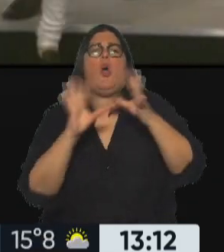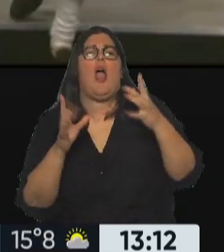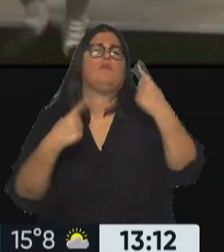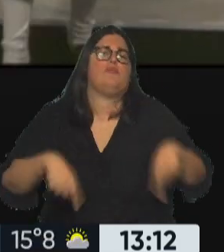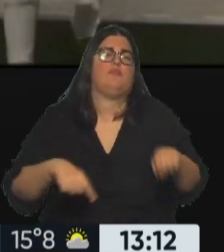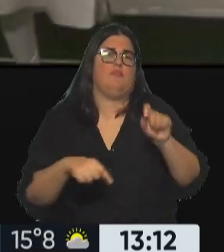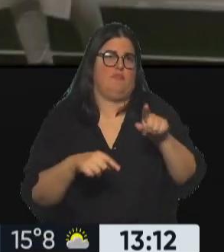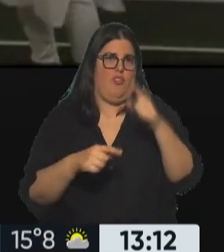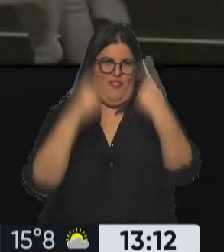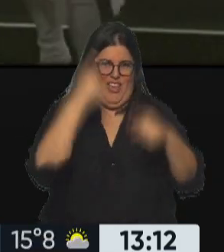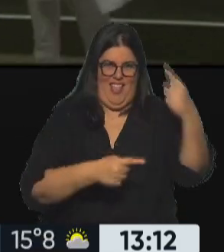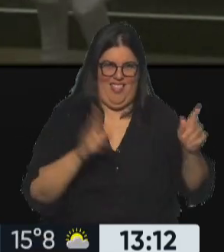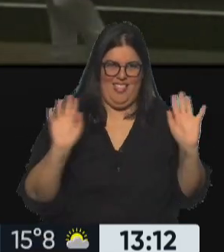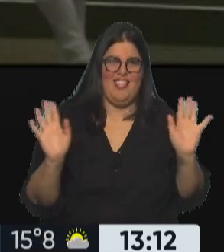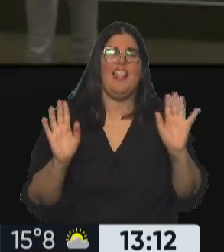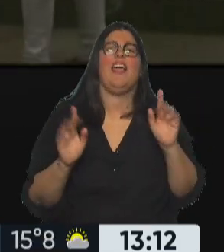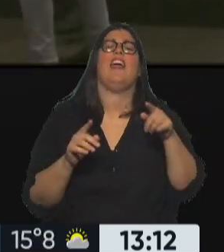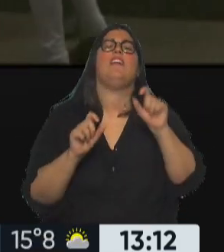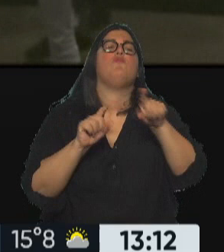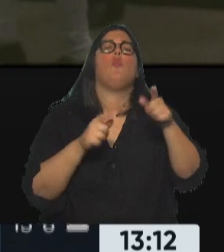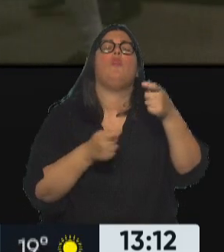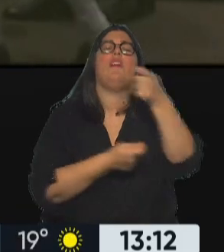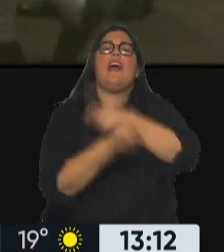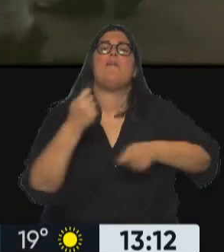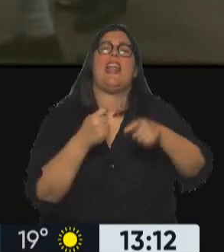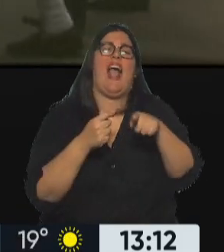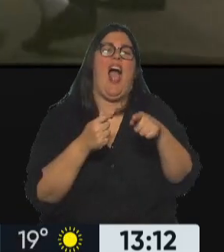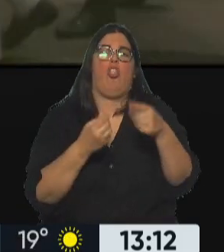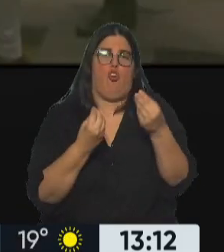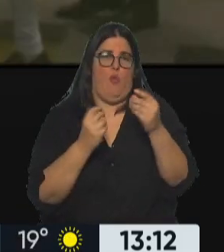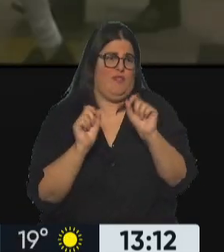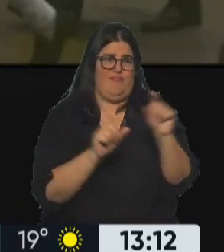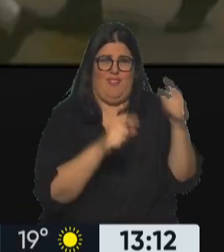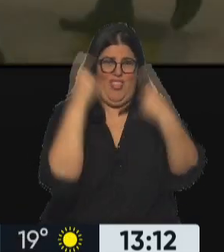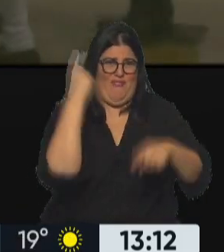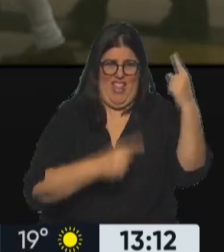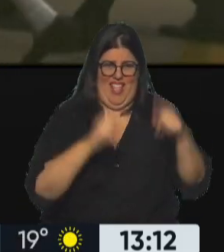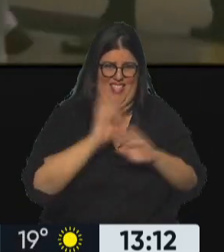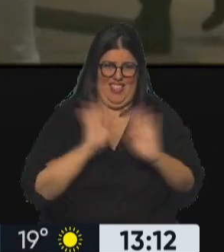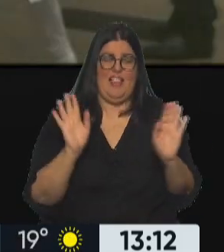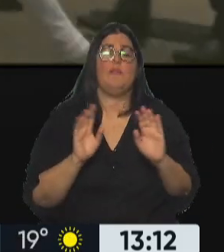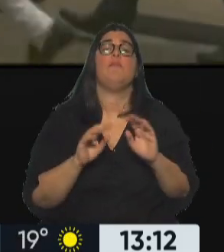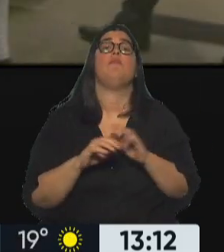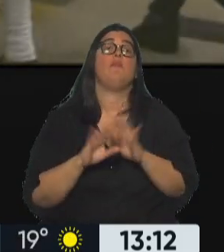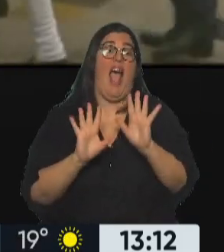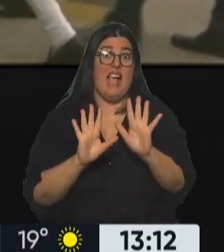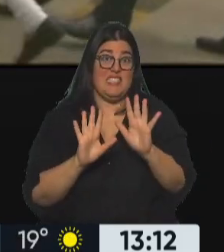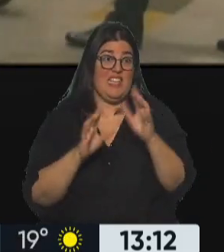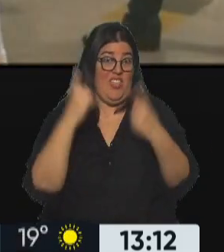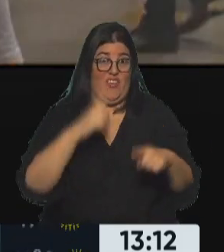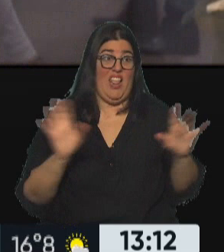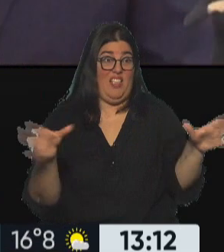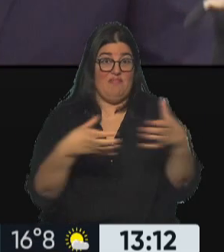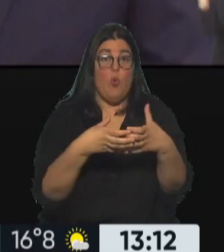su heterogeneidad de estructura de mercado. Y con esas dificultades opera en el escenario internacional en